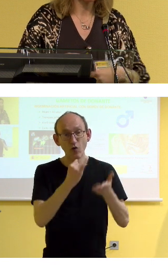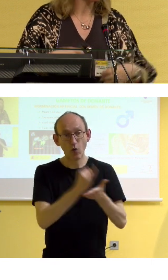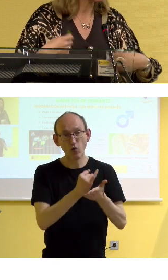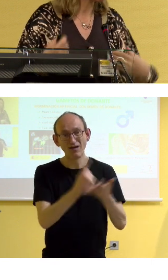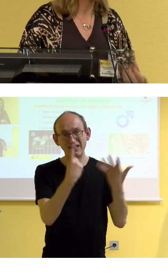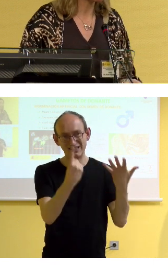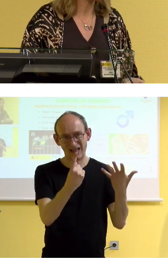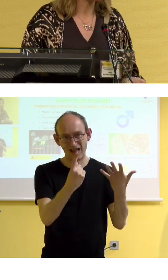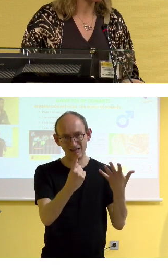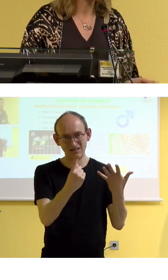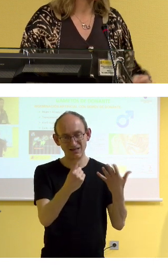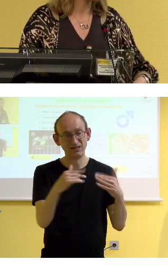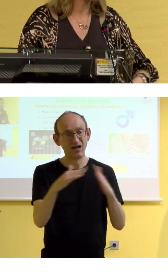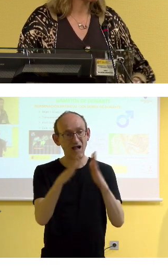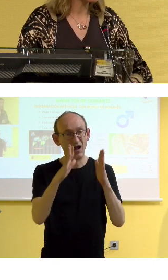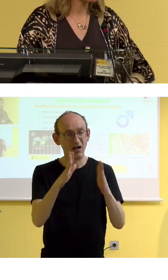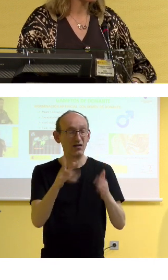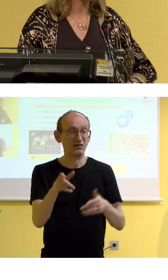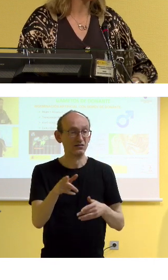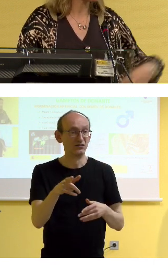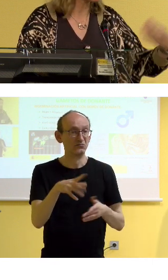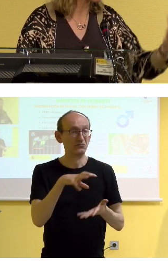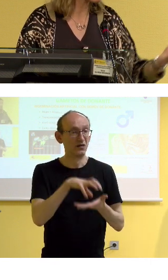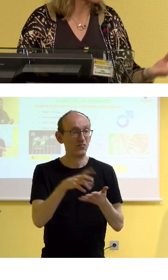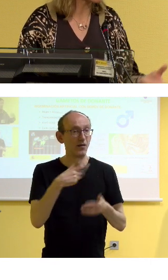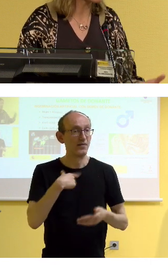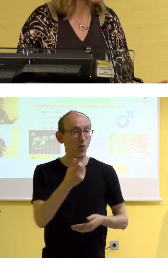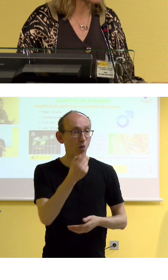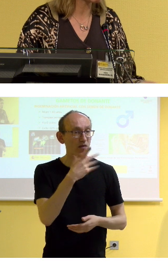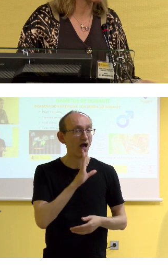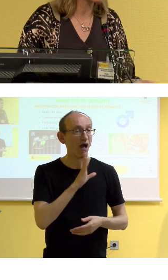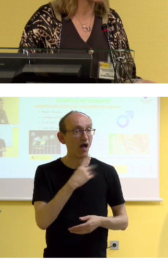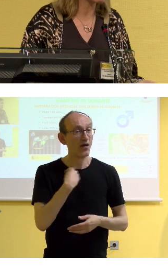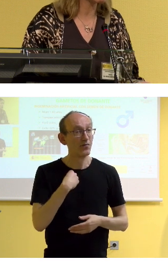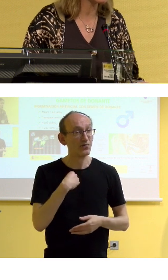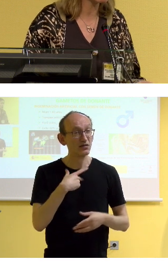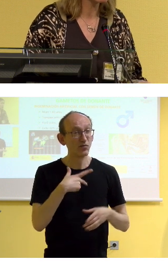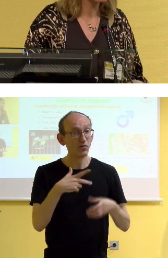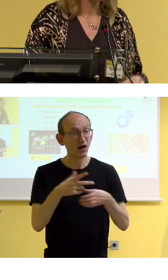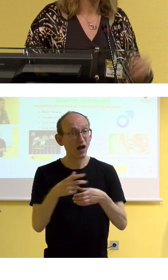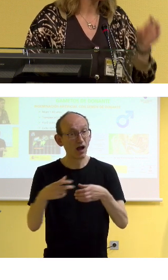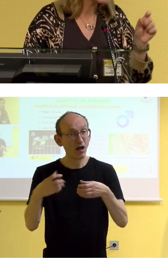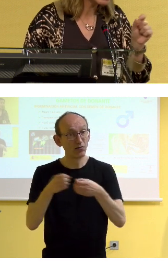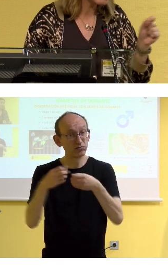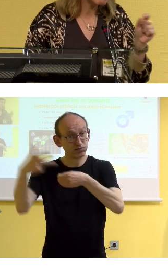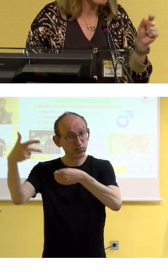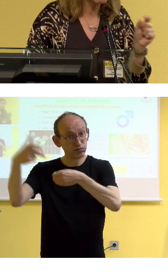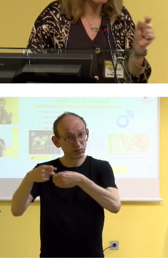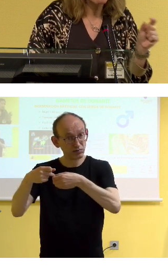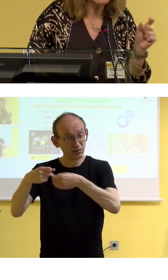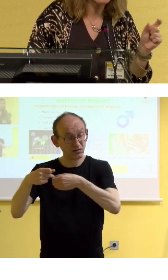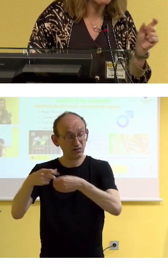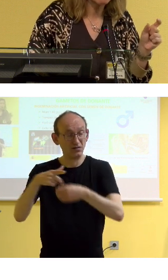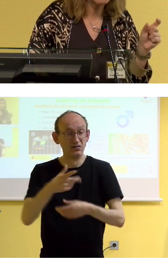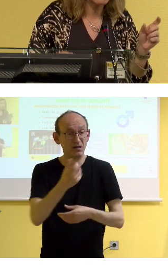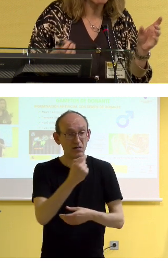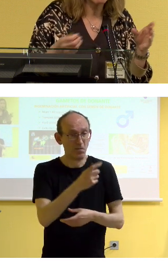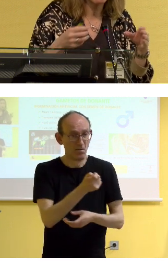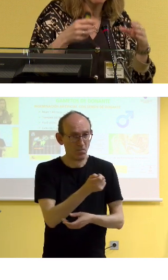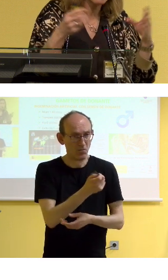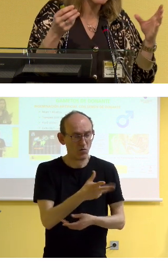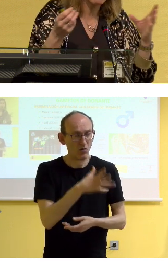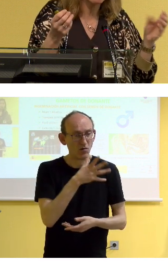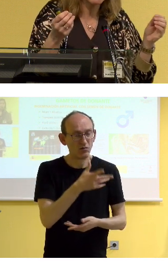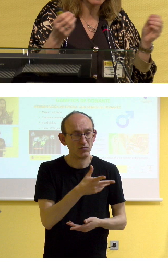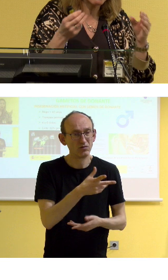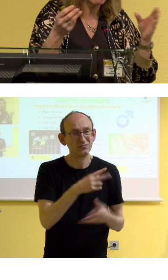de manera ambulatoria. Se pone una medicación, igual que os conté para la fecundación in vitro. La dosis que se pone es muy bajita porque lo único es